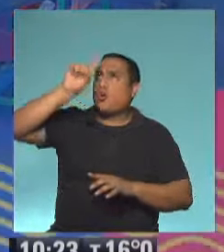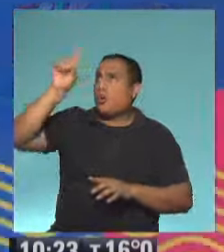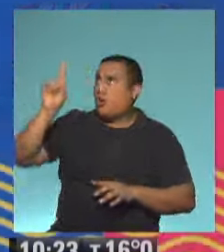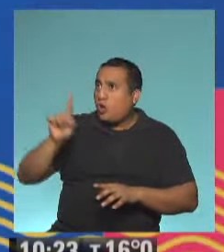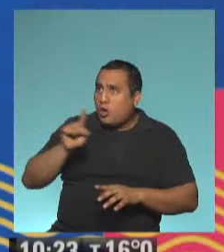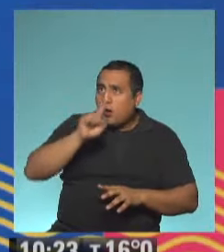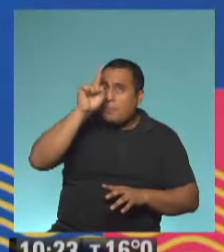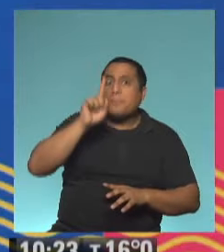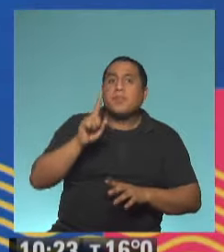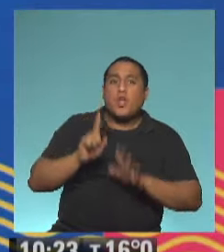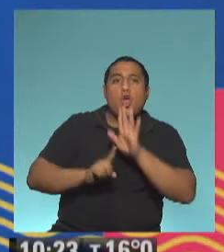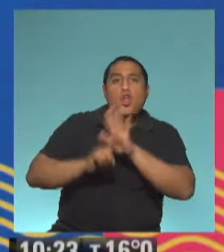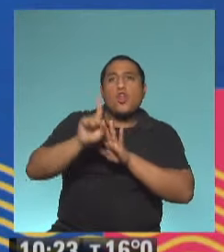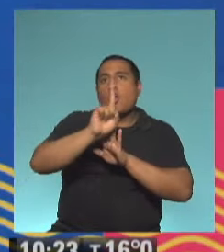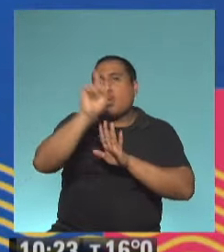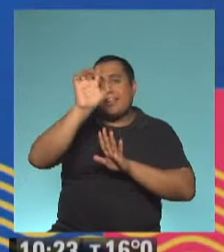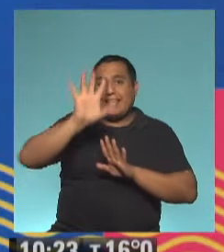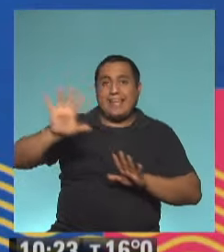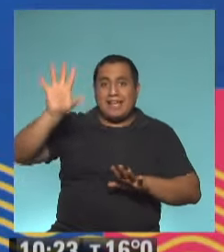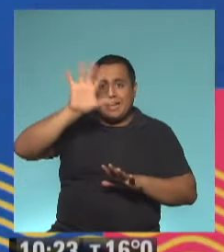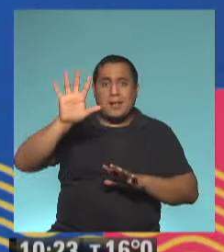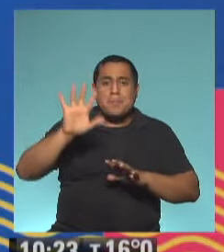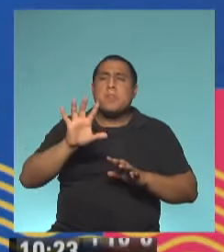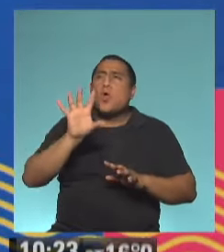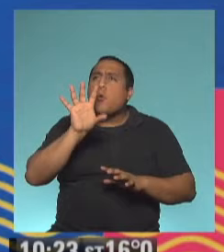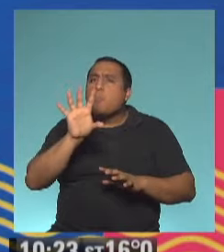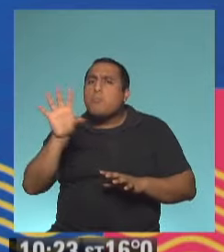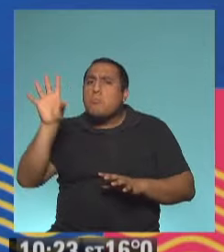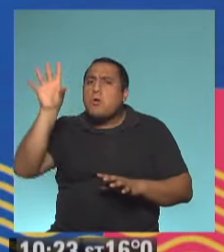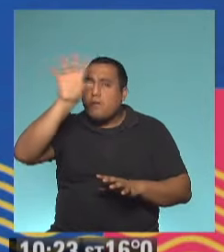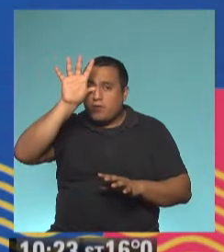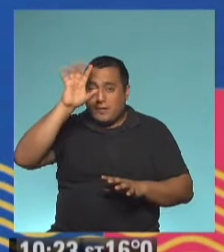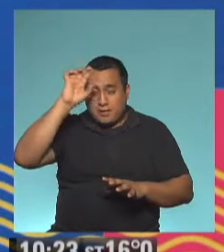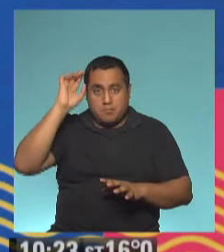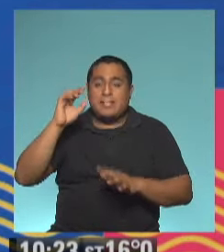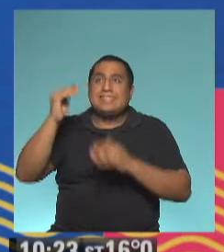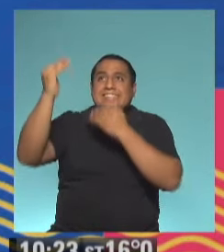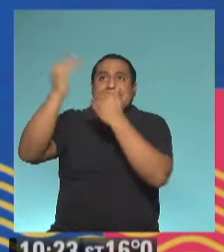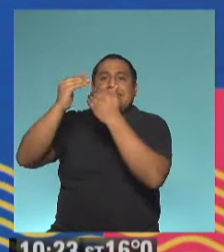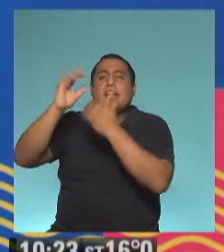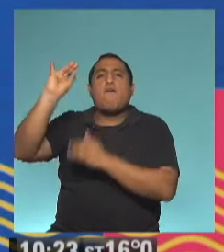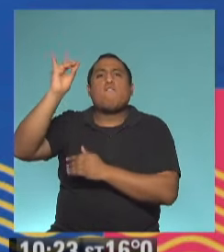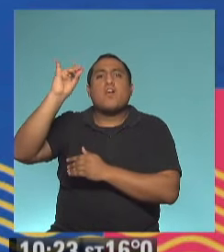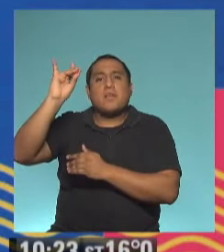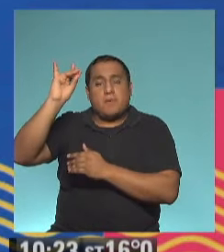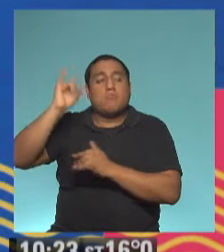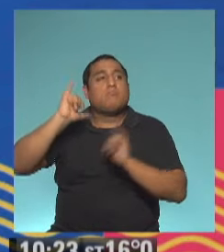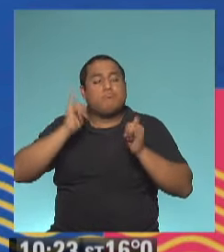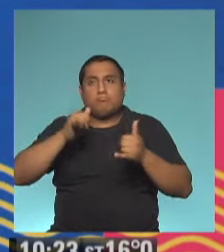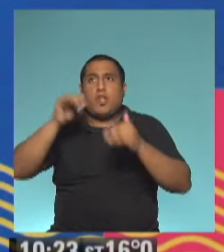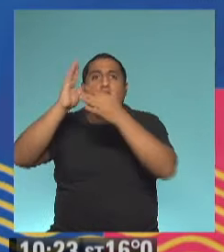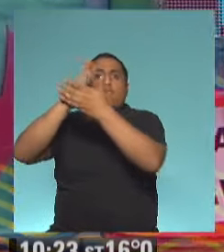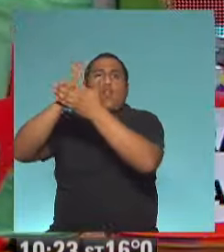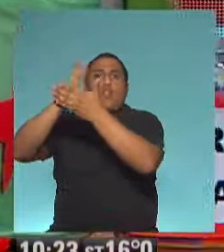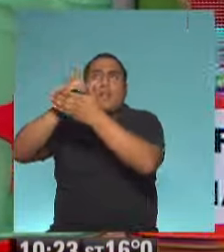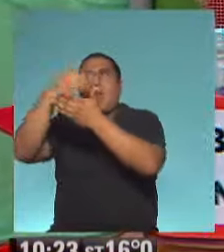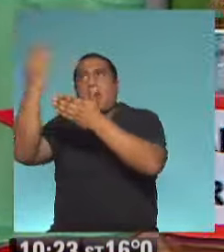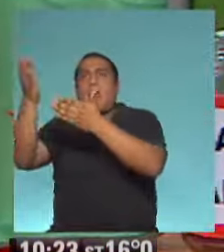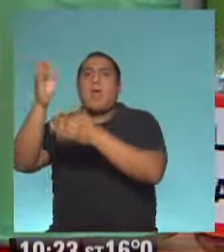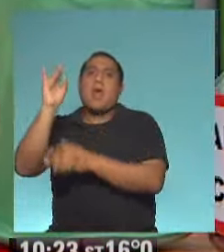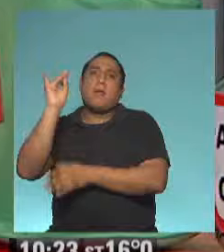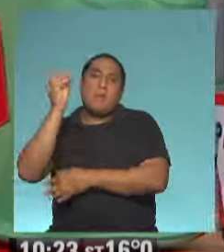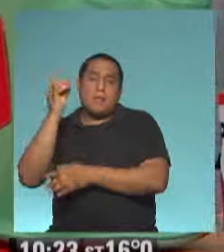el noroeste. Ahí, algunas de esas provincias están cerca de la frontera con Bolivia, ¿verdad? Bien, está buenísimo. Sí, está cerca de la frontera con Bolivia